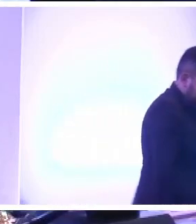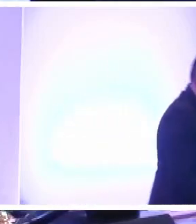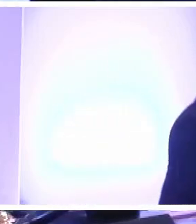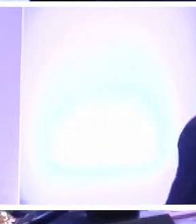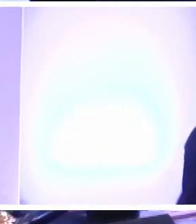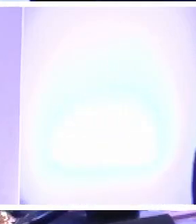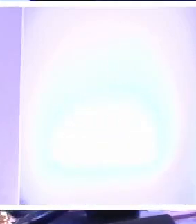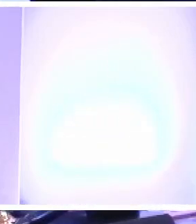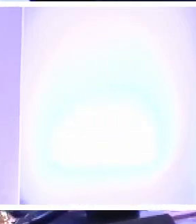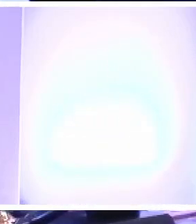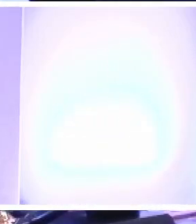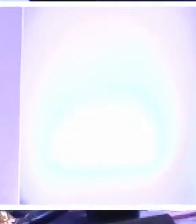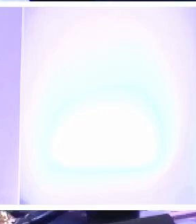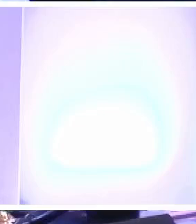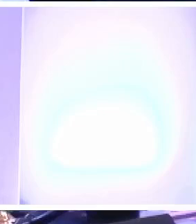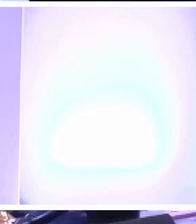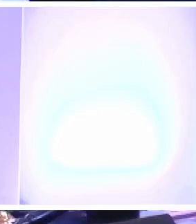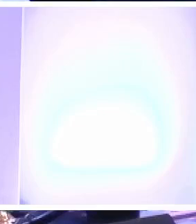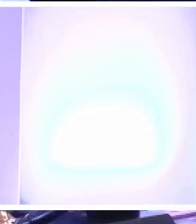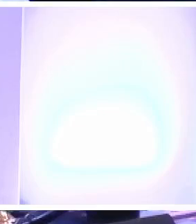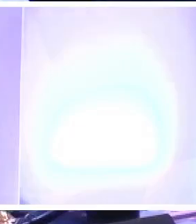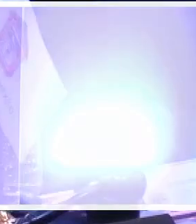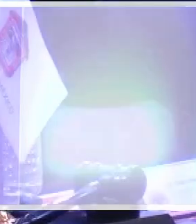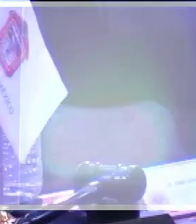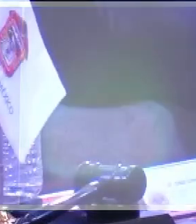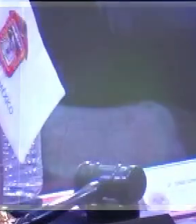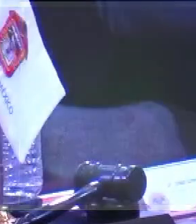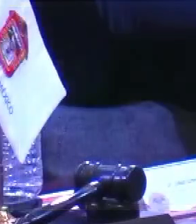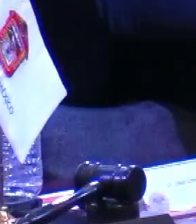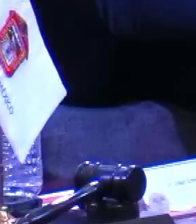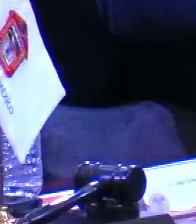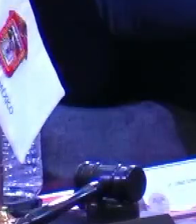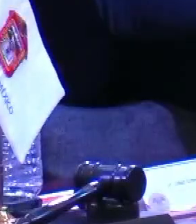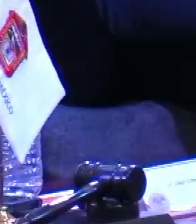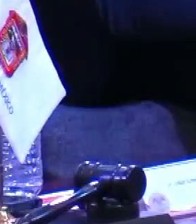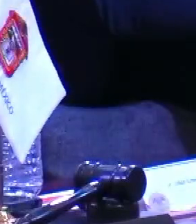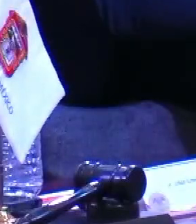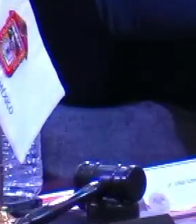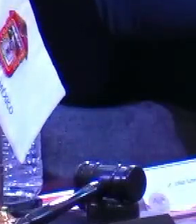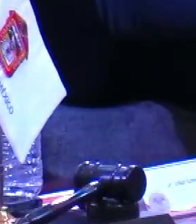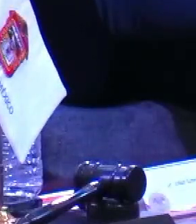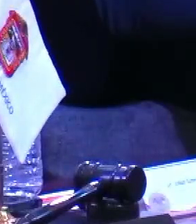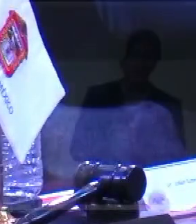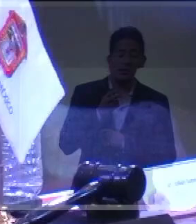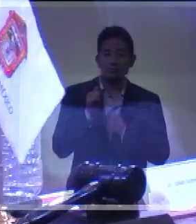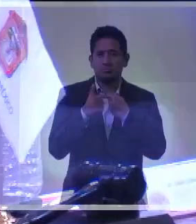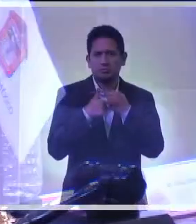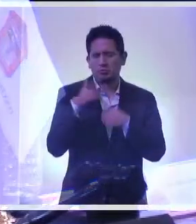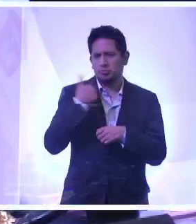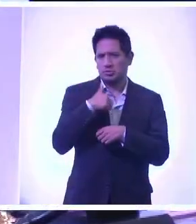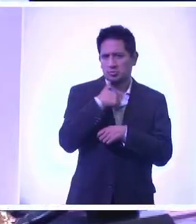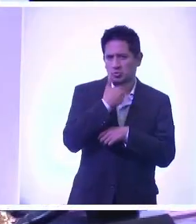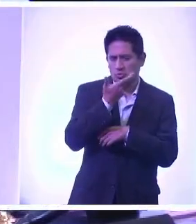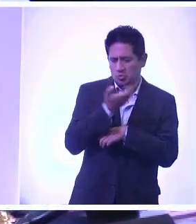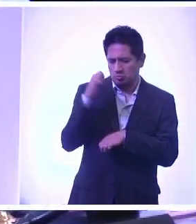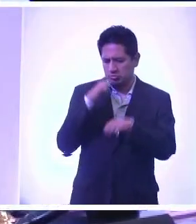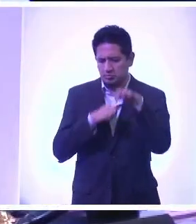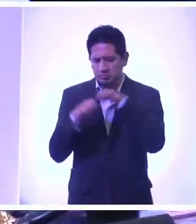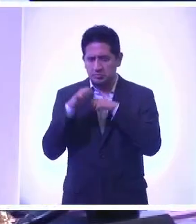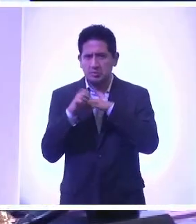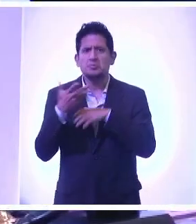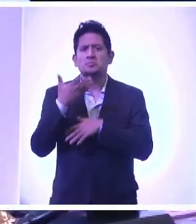llegar al del punto a al punto B eso es algo que los empresarios tenemos muy bien focalizado Por qué Porque sí para un